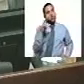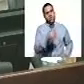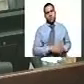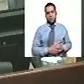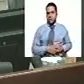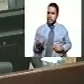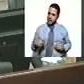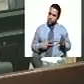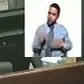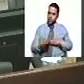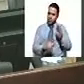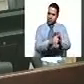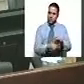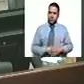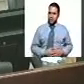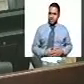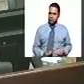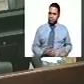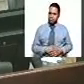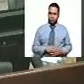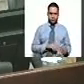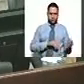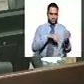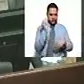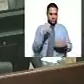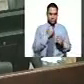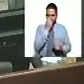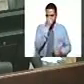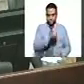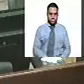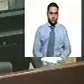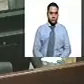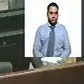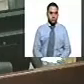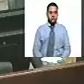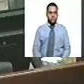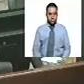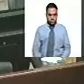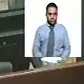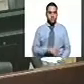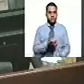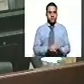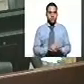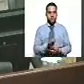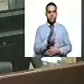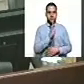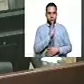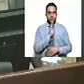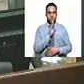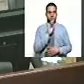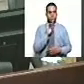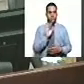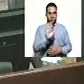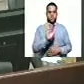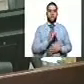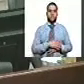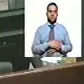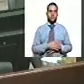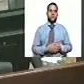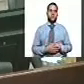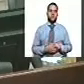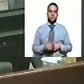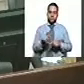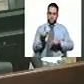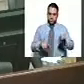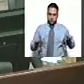convierta en ley. Eso no tiene ningún sentido. Tuvieron que sacarlos los ponentes y los